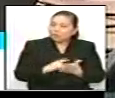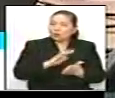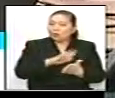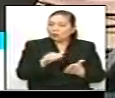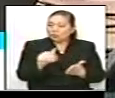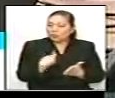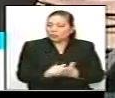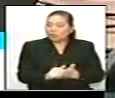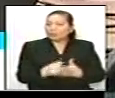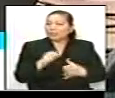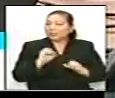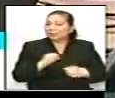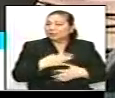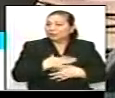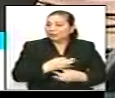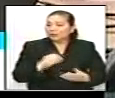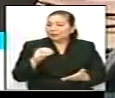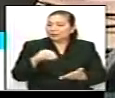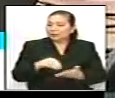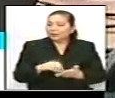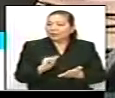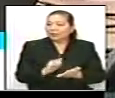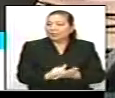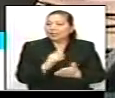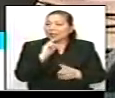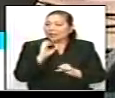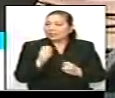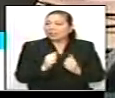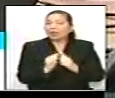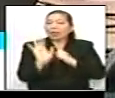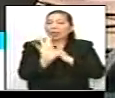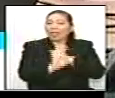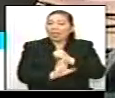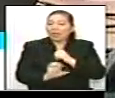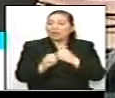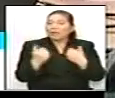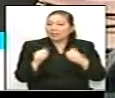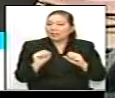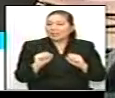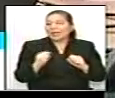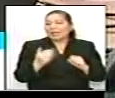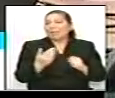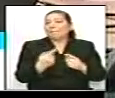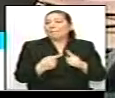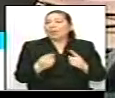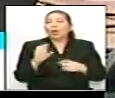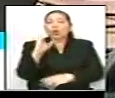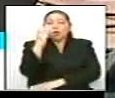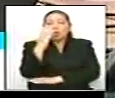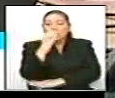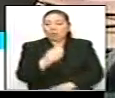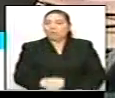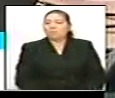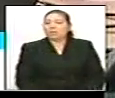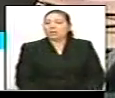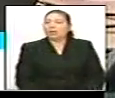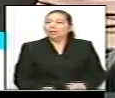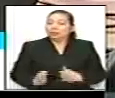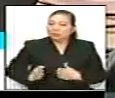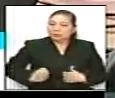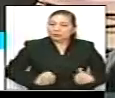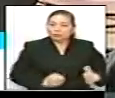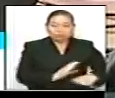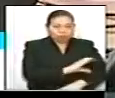arquitecto, interesante, ¿no?, hizo una propuesta, ¿no?, lo que se está haciendo ya en Europa, lo que existe, ya existe. Ha hecho Colombia. Corredor a las